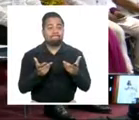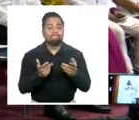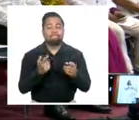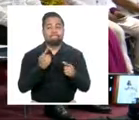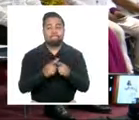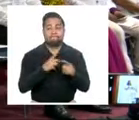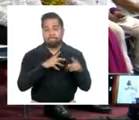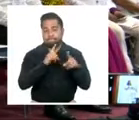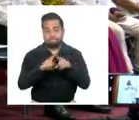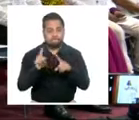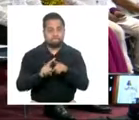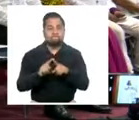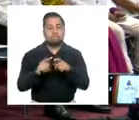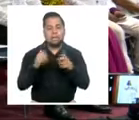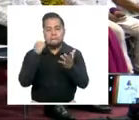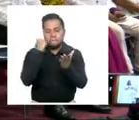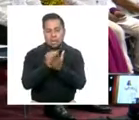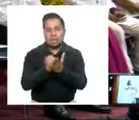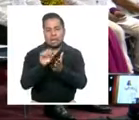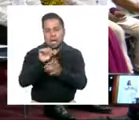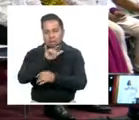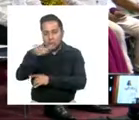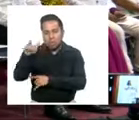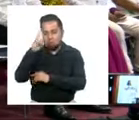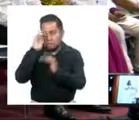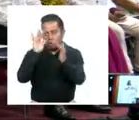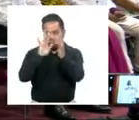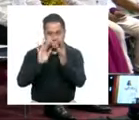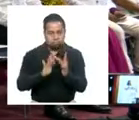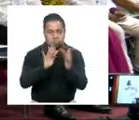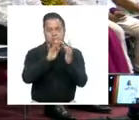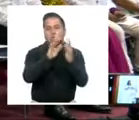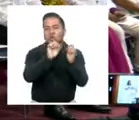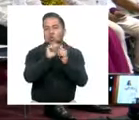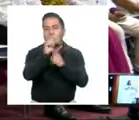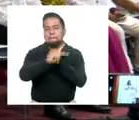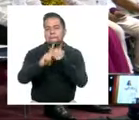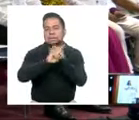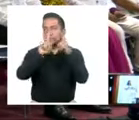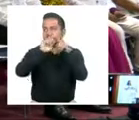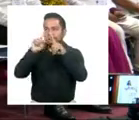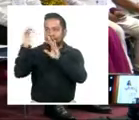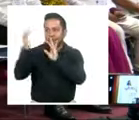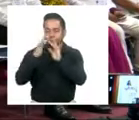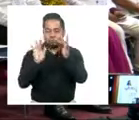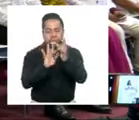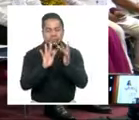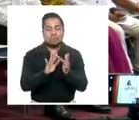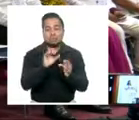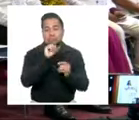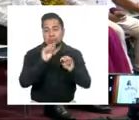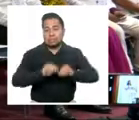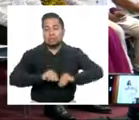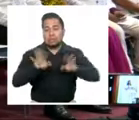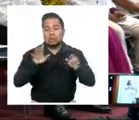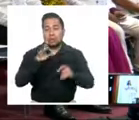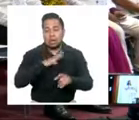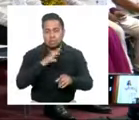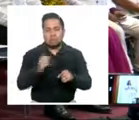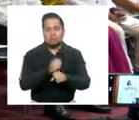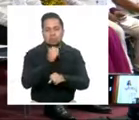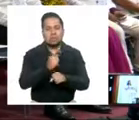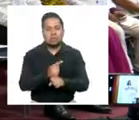las distintas aerolíneas para tener esta conectividad con varios países emisores, y por supuesto tendremos